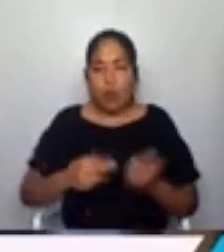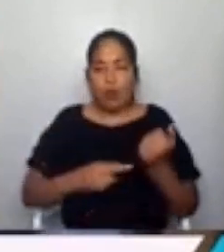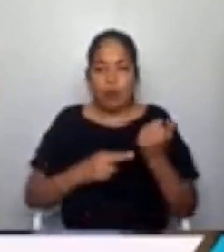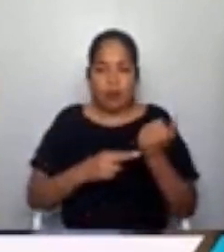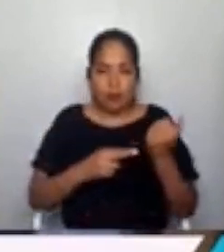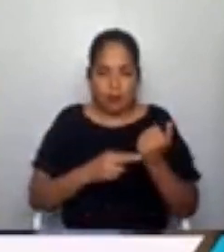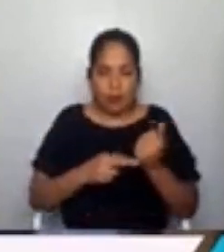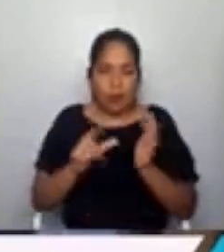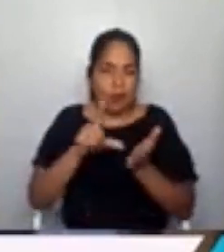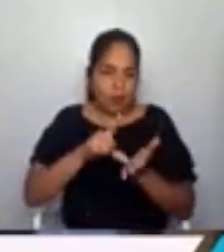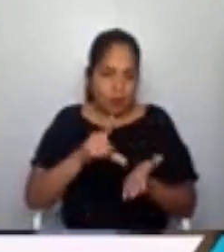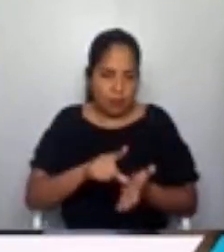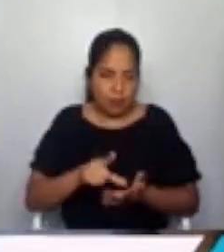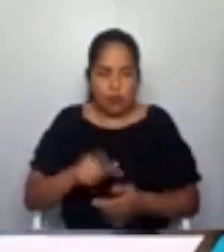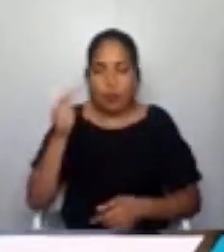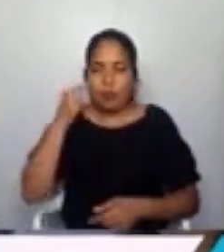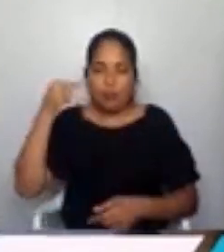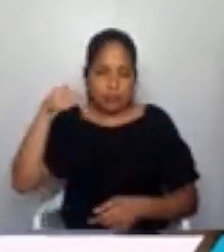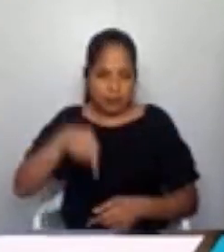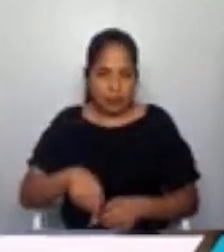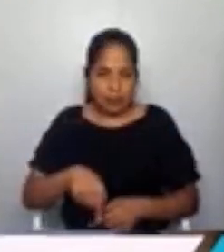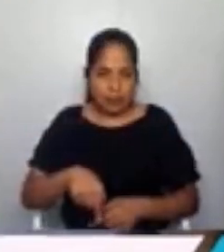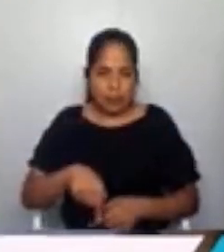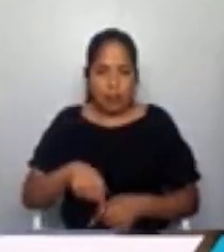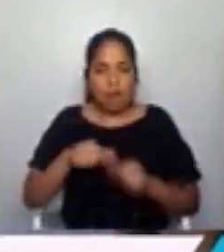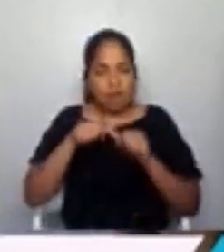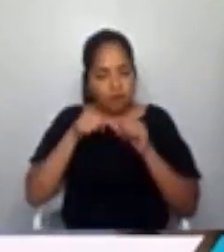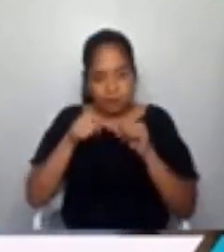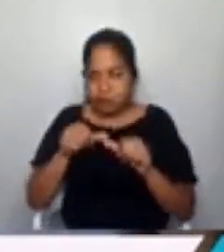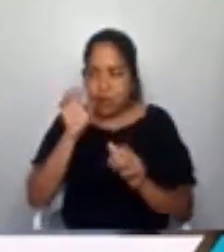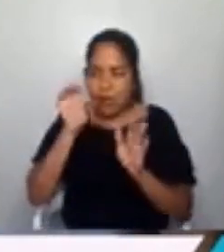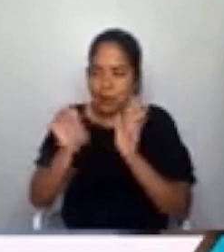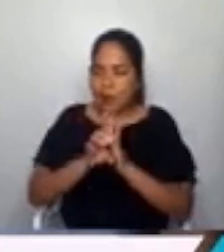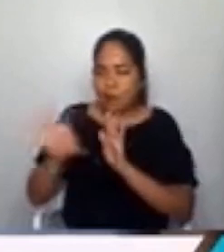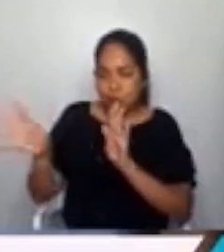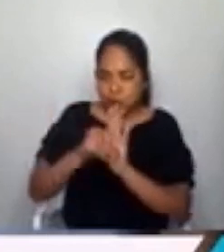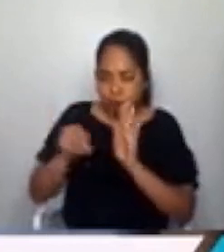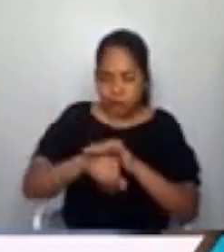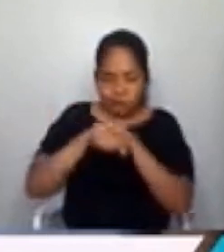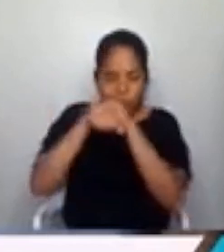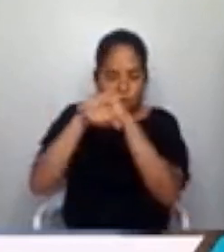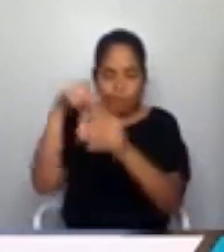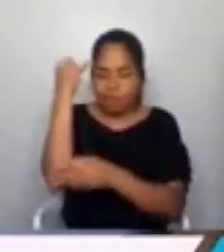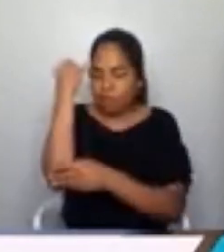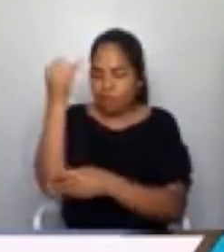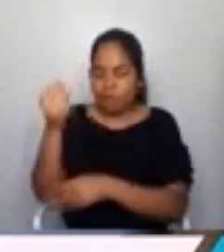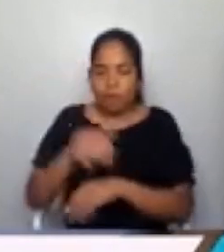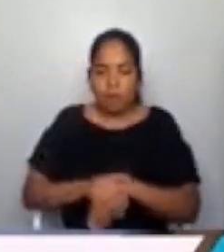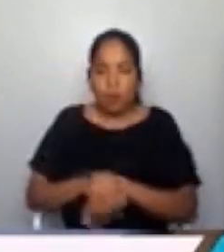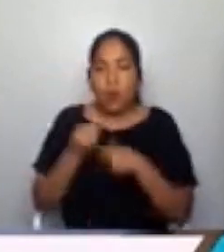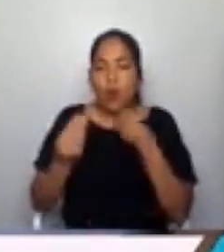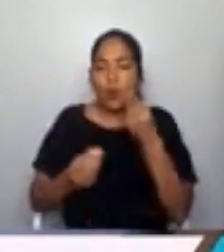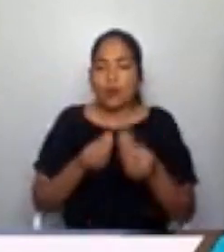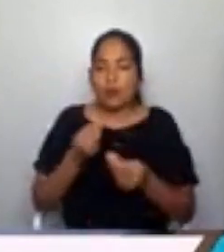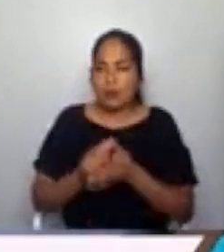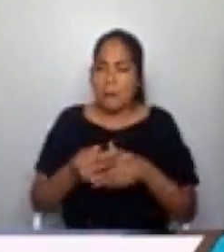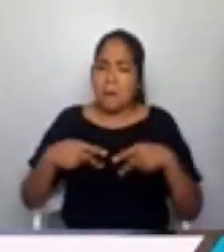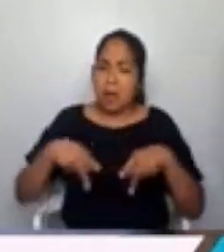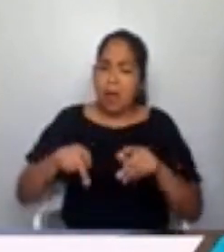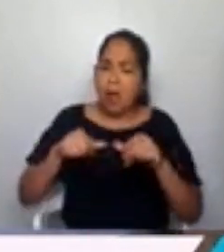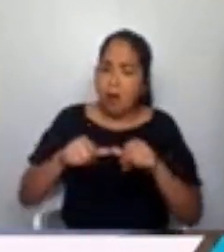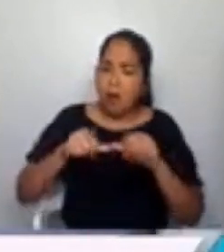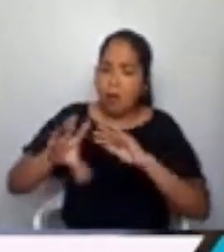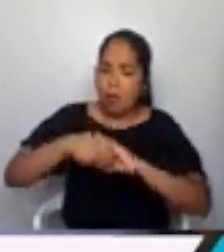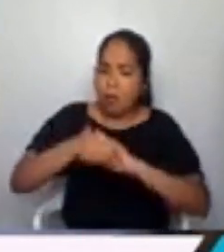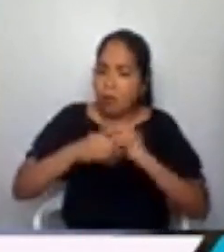Lima, estoy aquí para seguir su ejemplo, para saludar su iniciativa, porque no podemos permitir que la corrupción